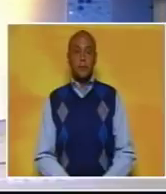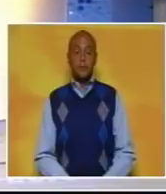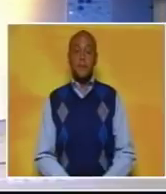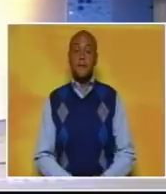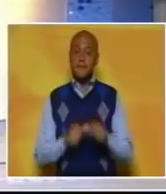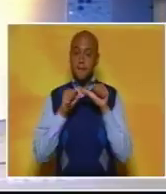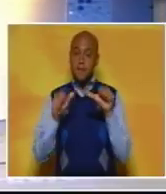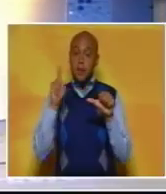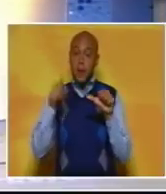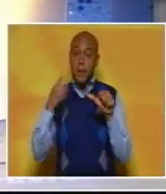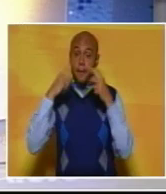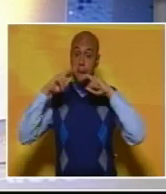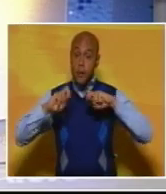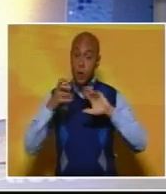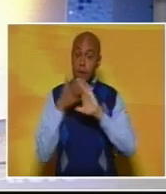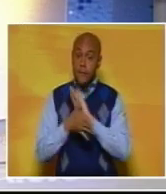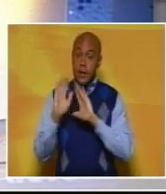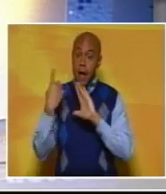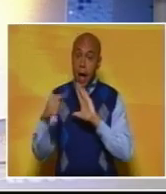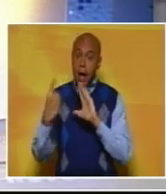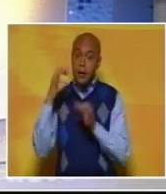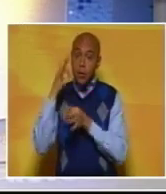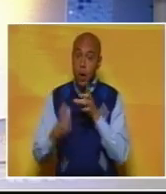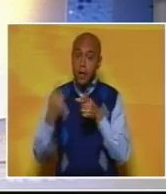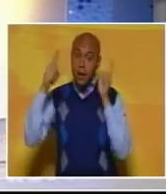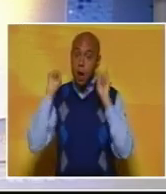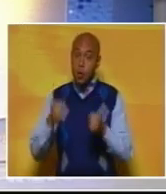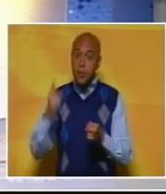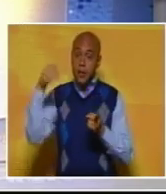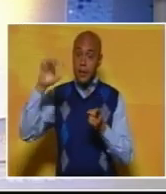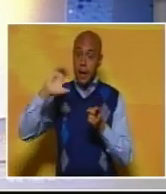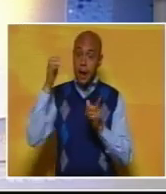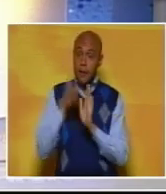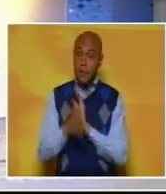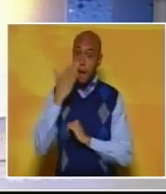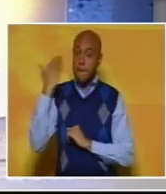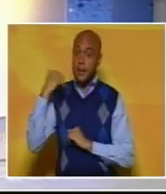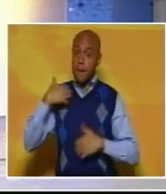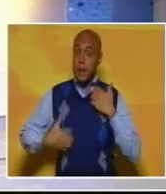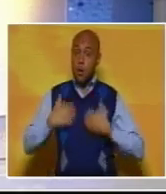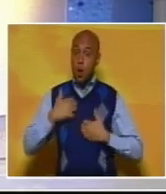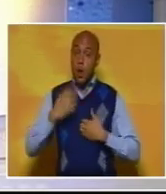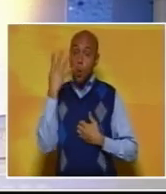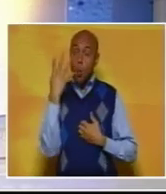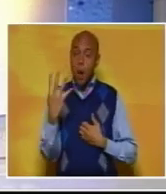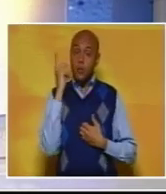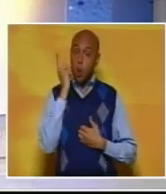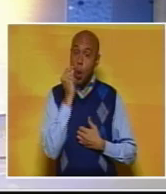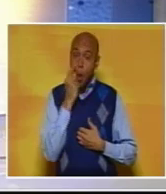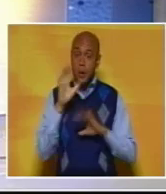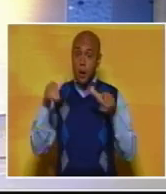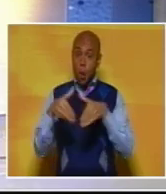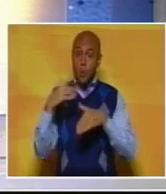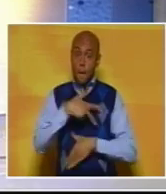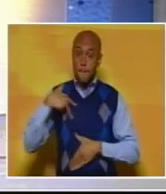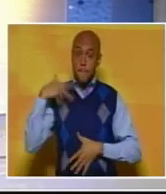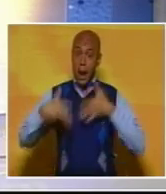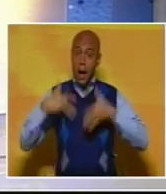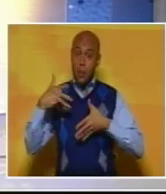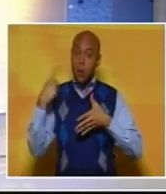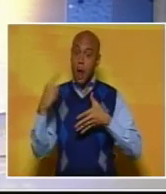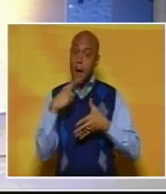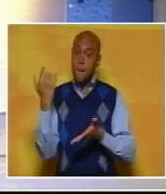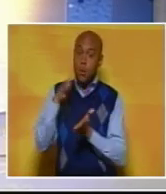Y continúan las investigaciones en torno al suceso ocurrido en la autopista Francisco Fajardo el pasado miércoles, donde 4 integrantes de una banda delictual